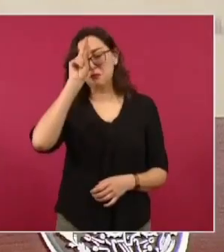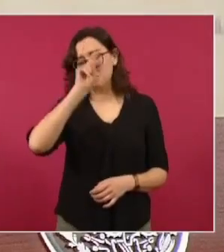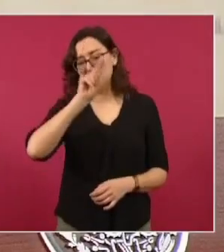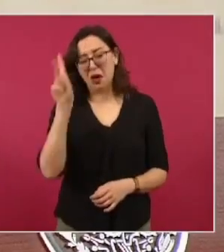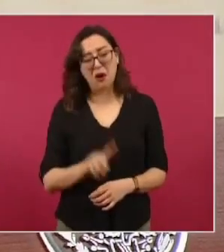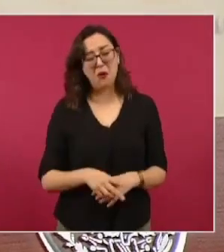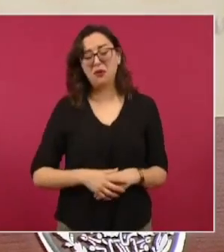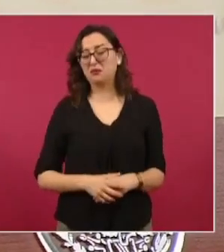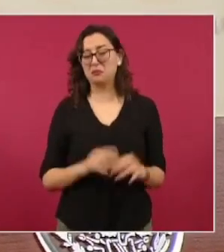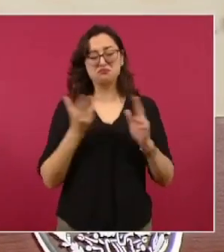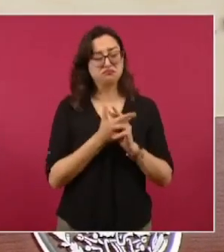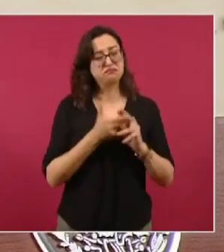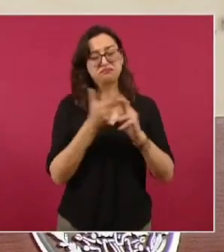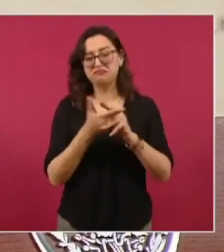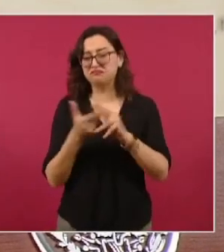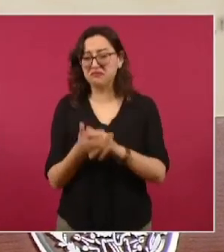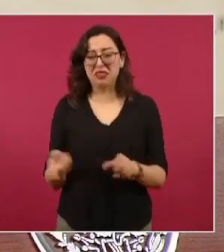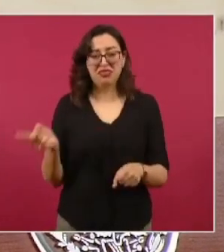las causas